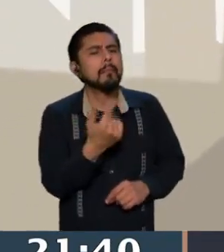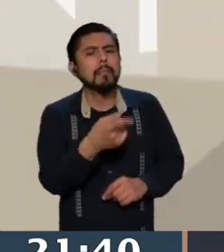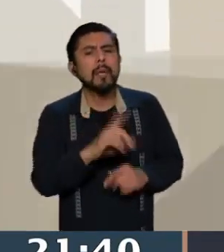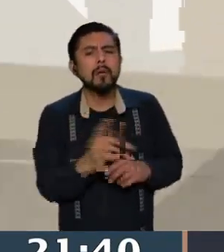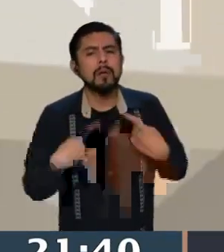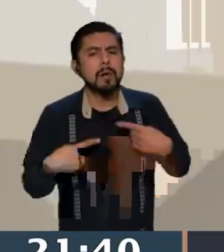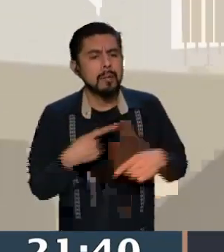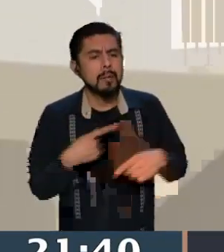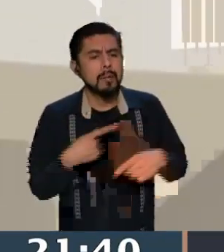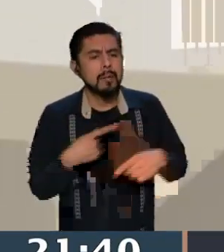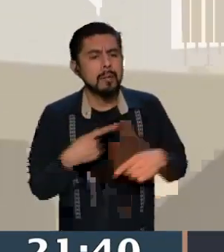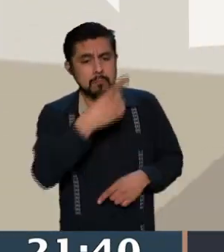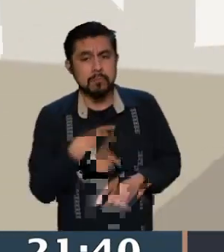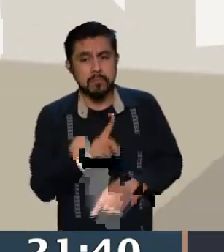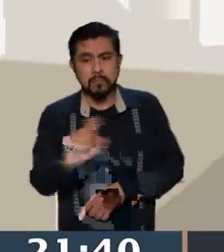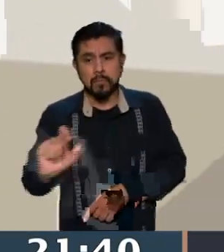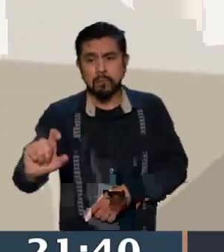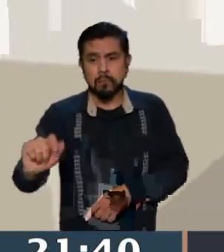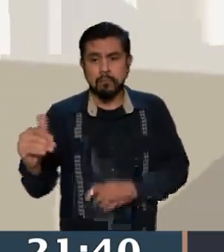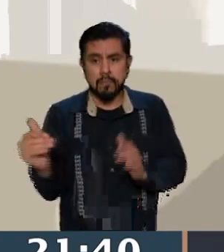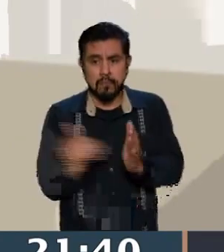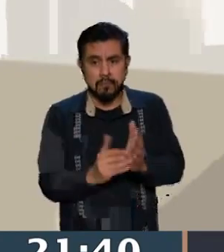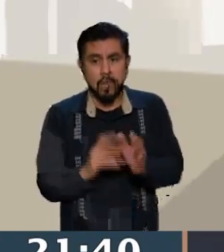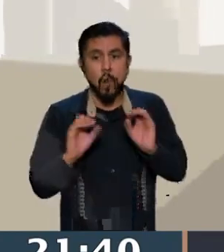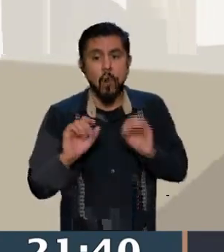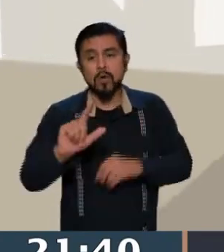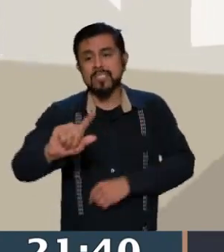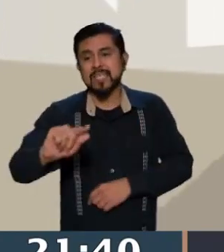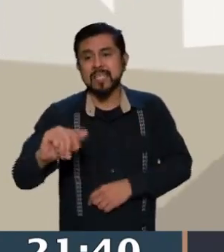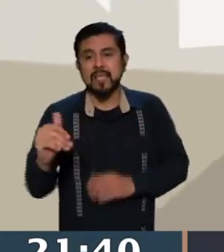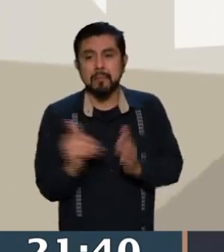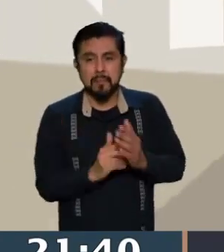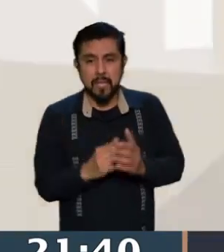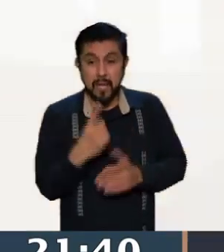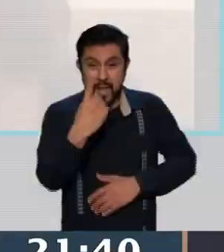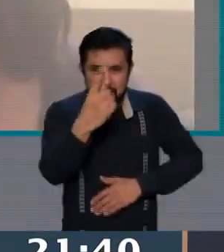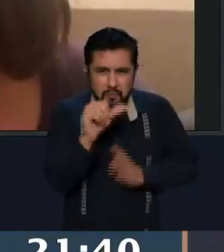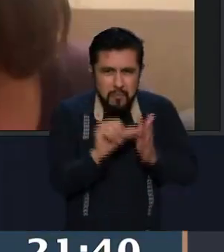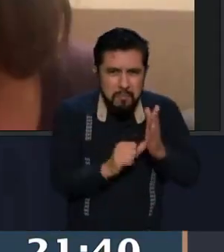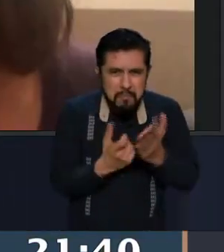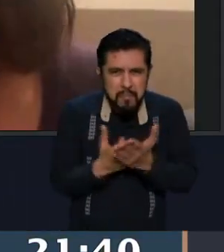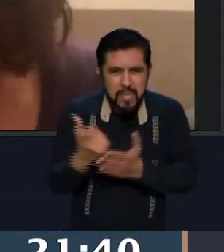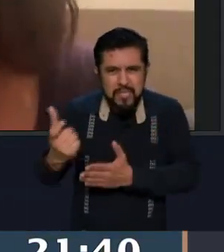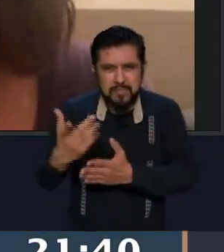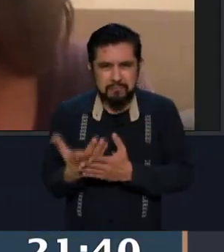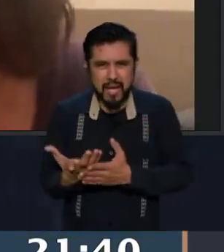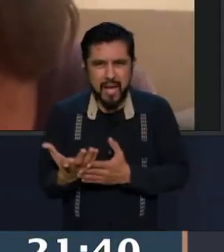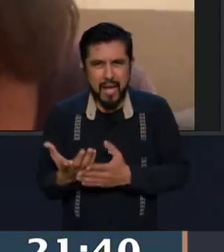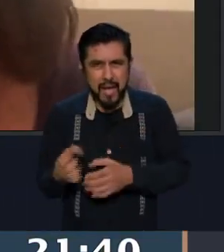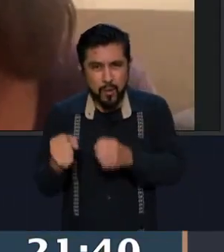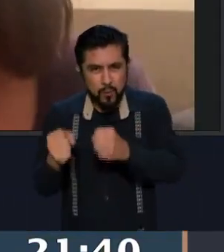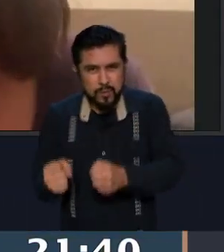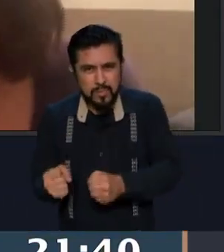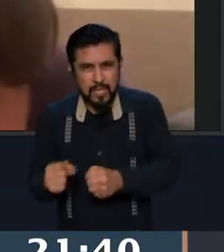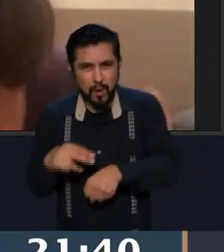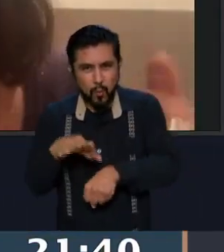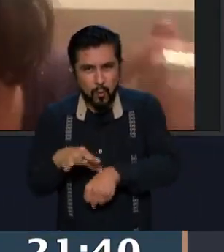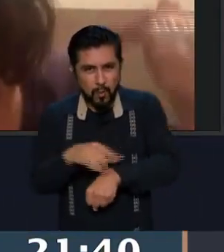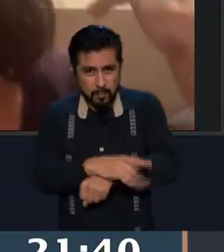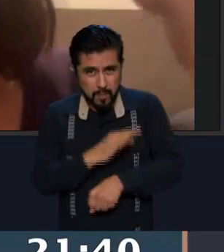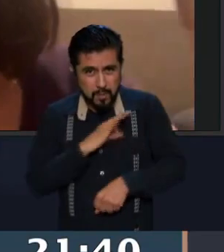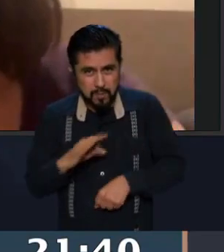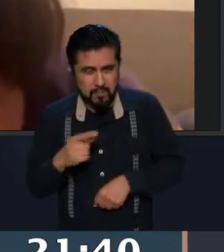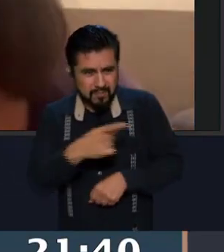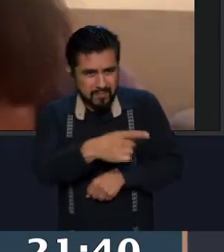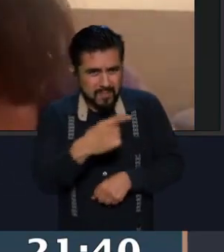pueden pagar 120,000 o 70,000 pesos al mes de un seguro de médico, bueno, realmente